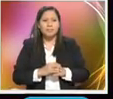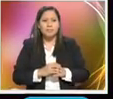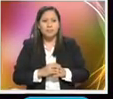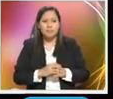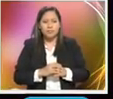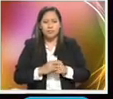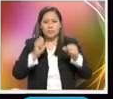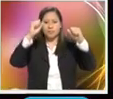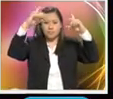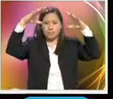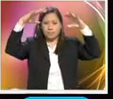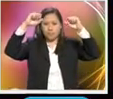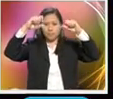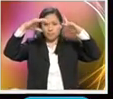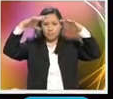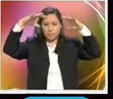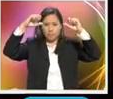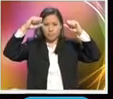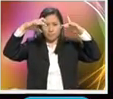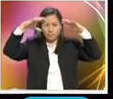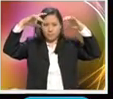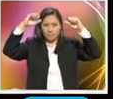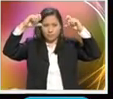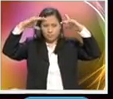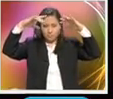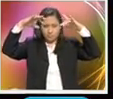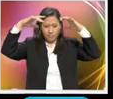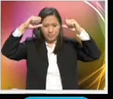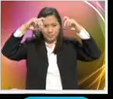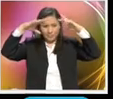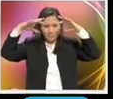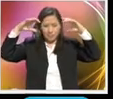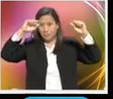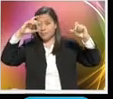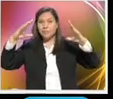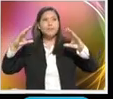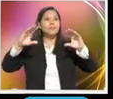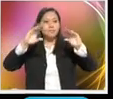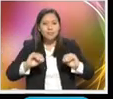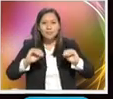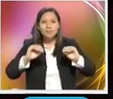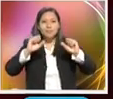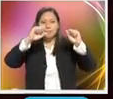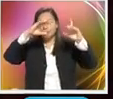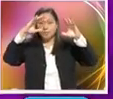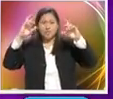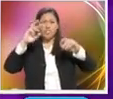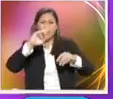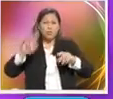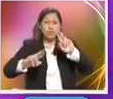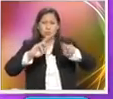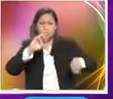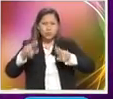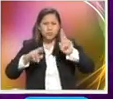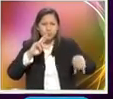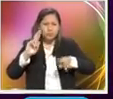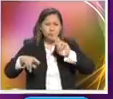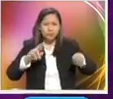¿Sí? Le van a subir un poquito, qué bien. Estamos viendo el espacio que está precisamente